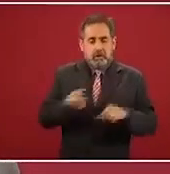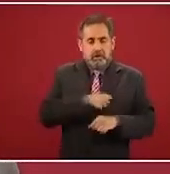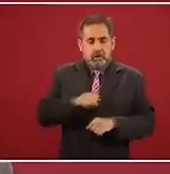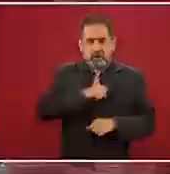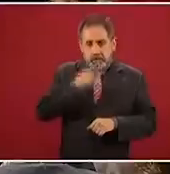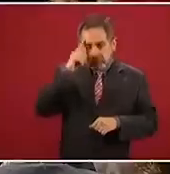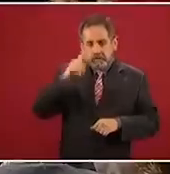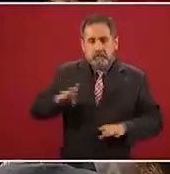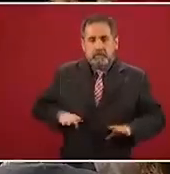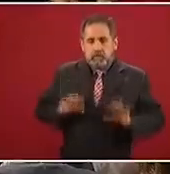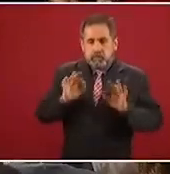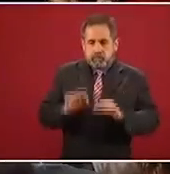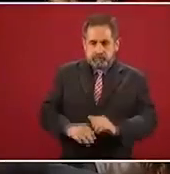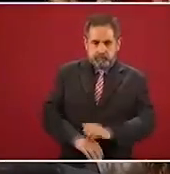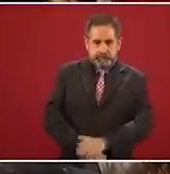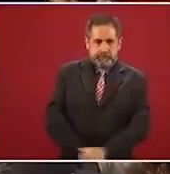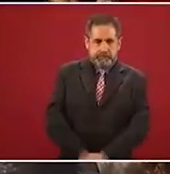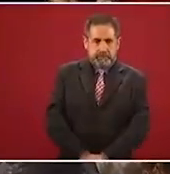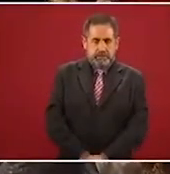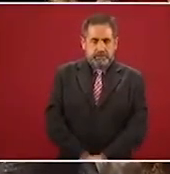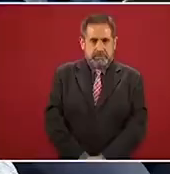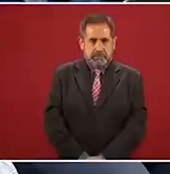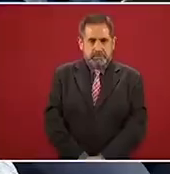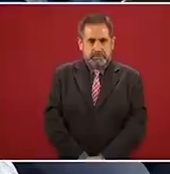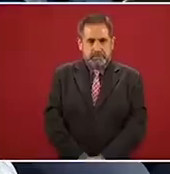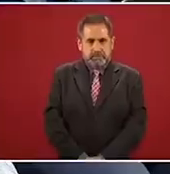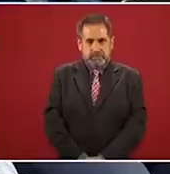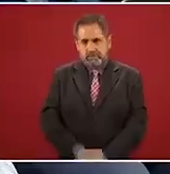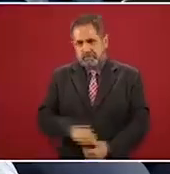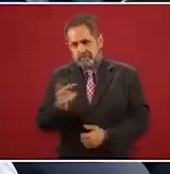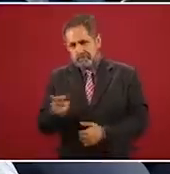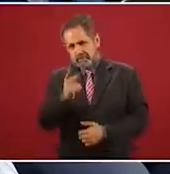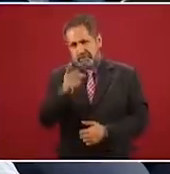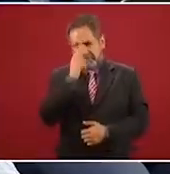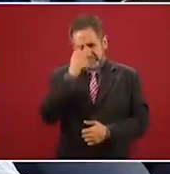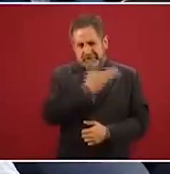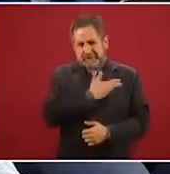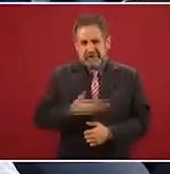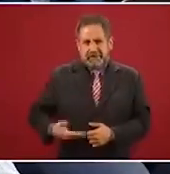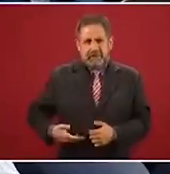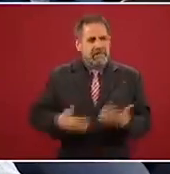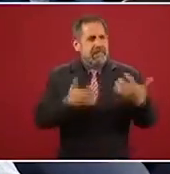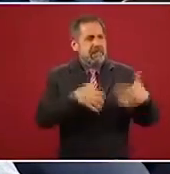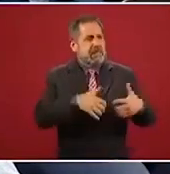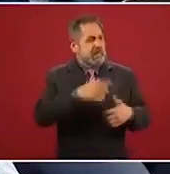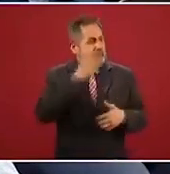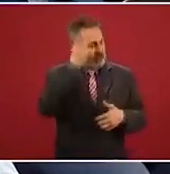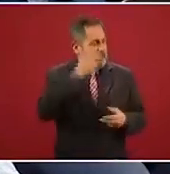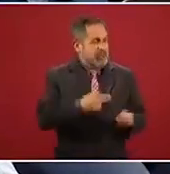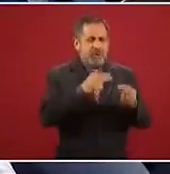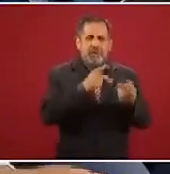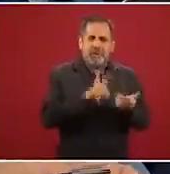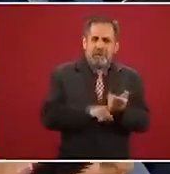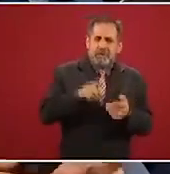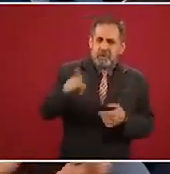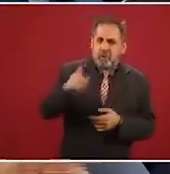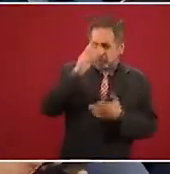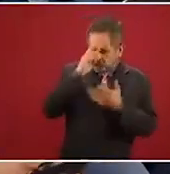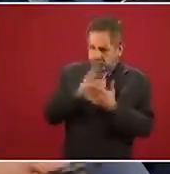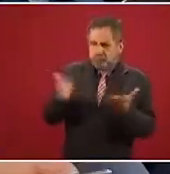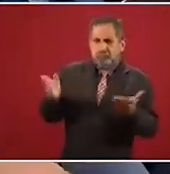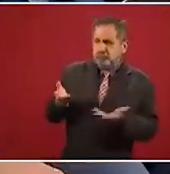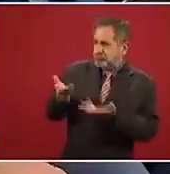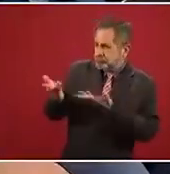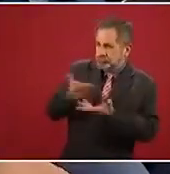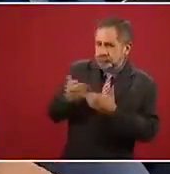el bienestar. Yo solamente le preguntaría al presidente lo de los empresarios, presidente, si usted está abierto a negociar